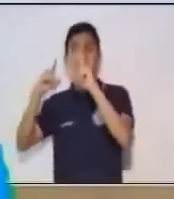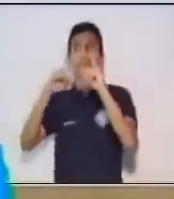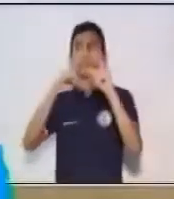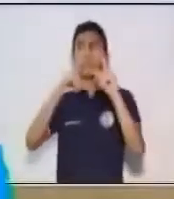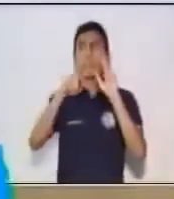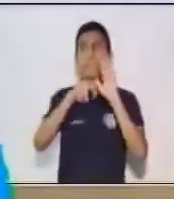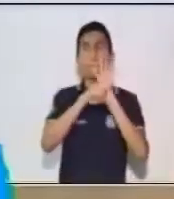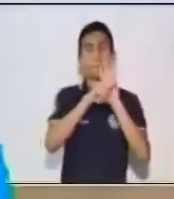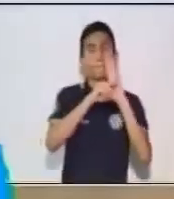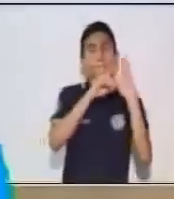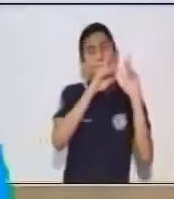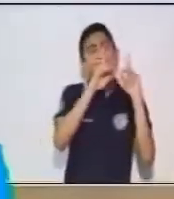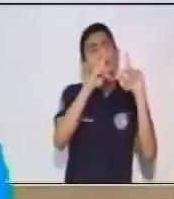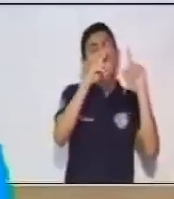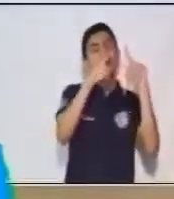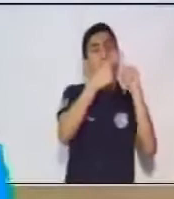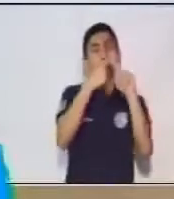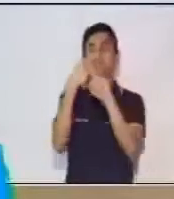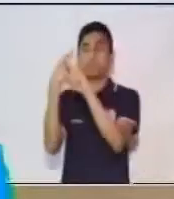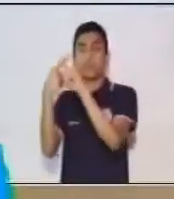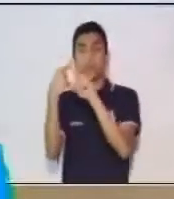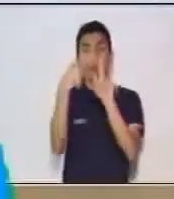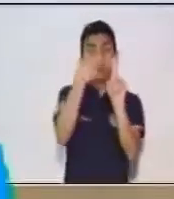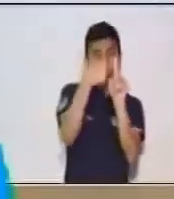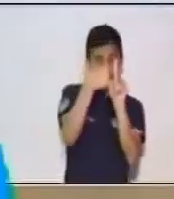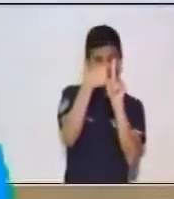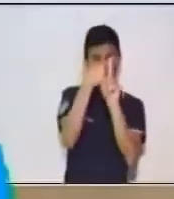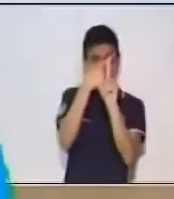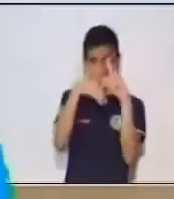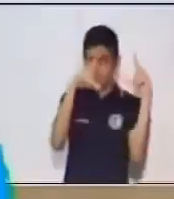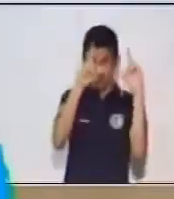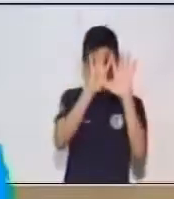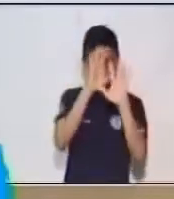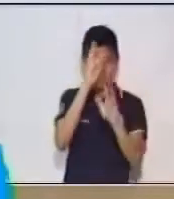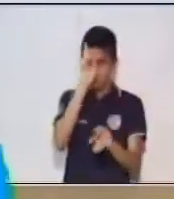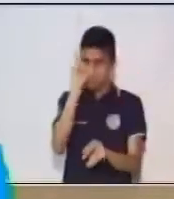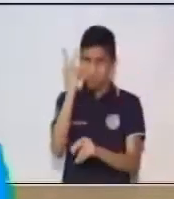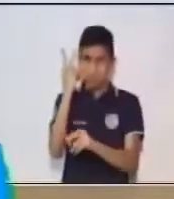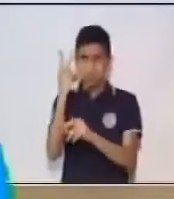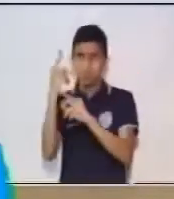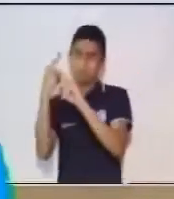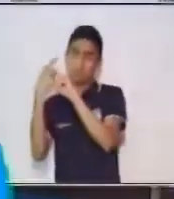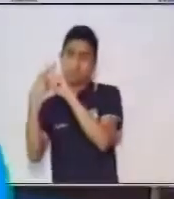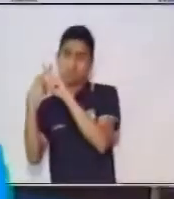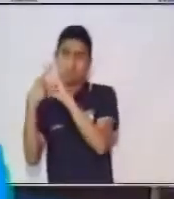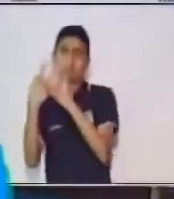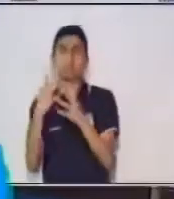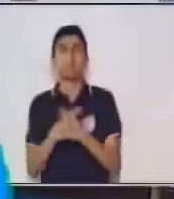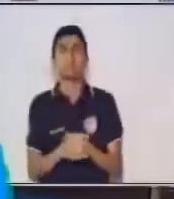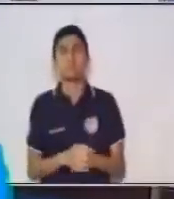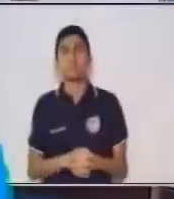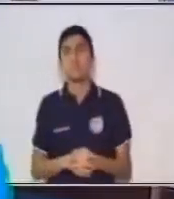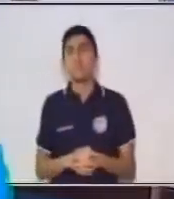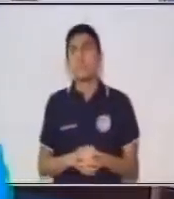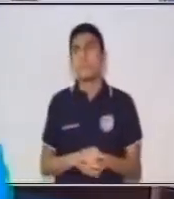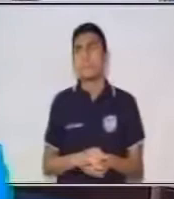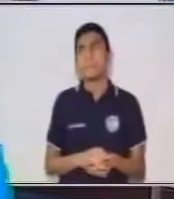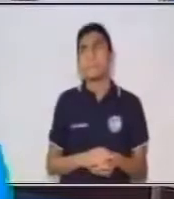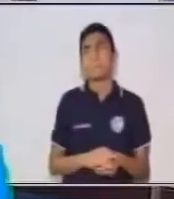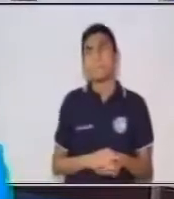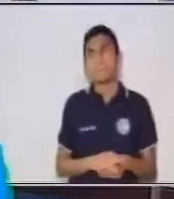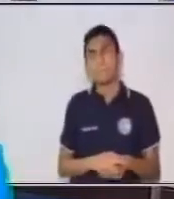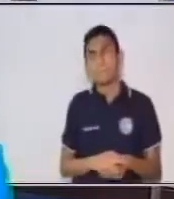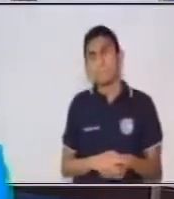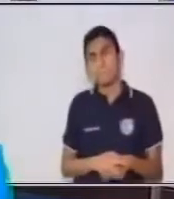signo positivo y en el segundo paréntesis vamos a multiplicar. Más por menos da